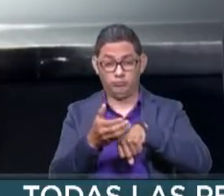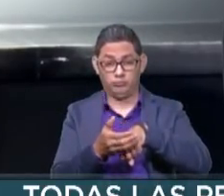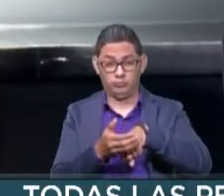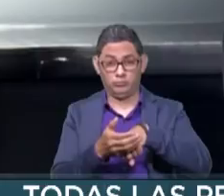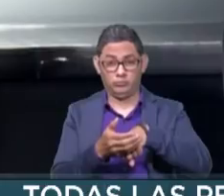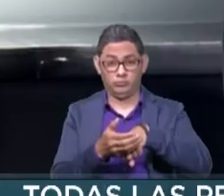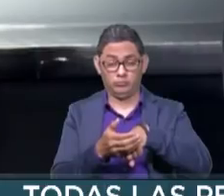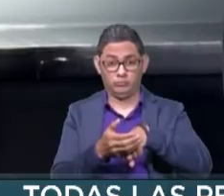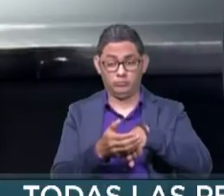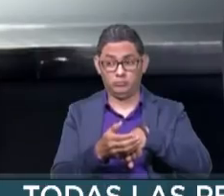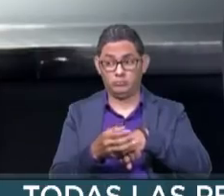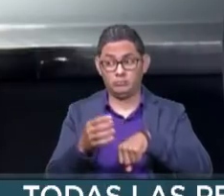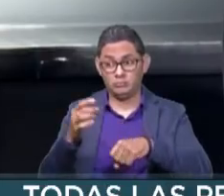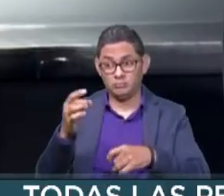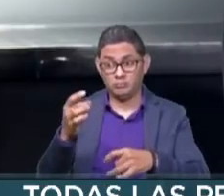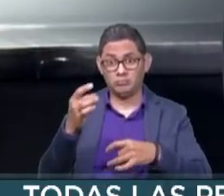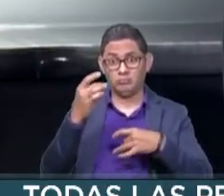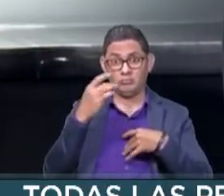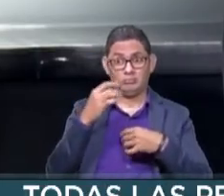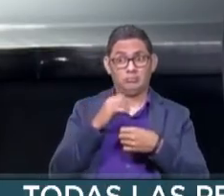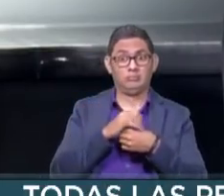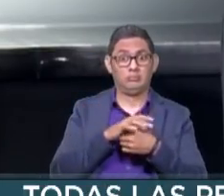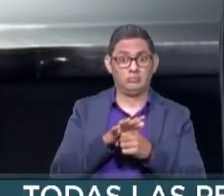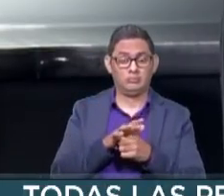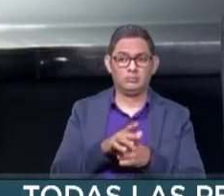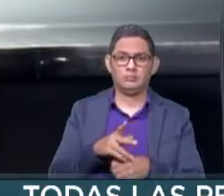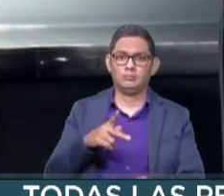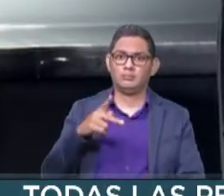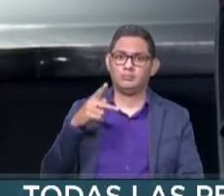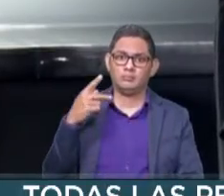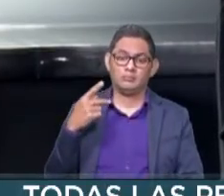al contagiarse de COVID es mayor,